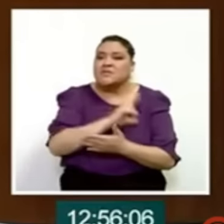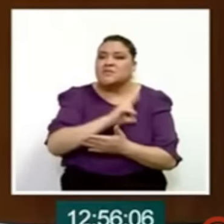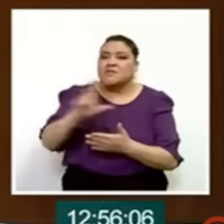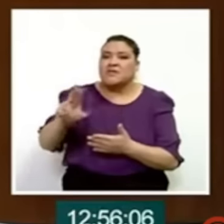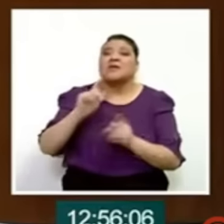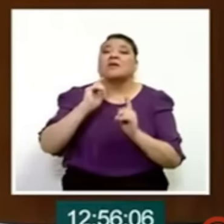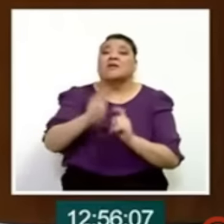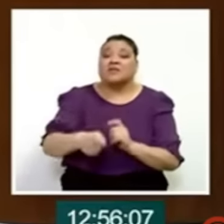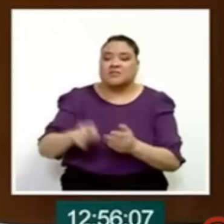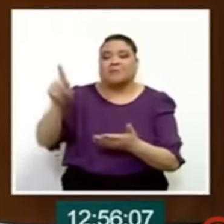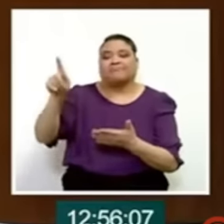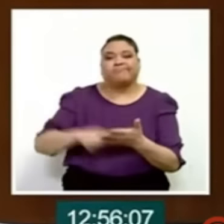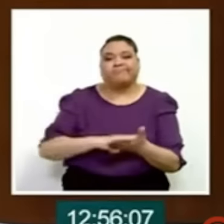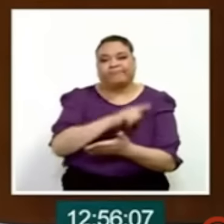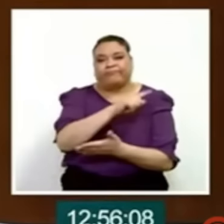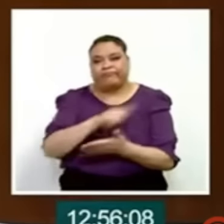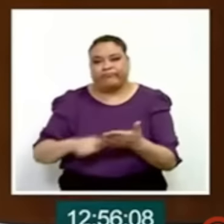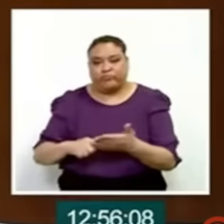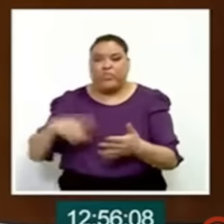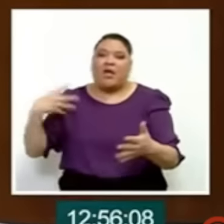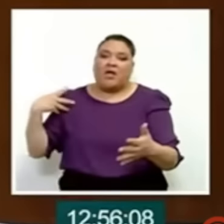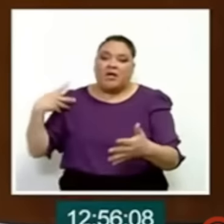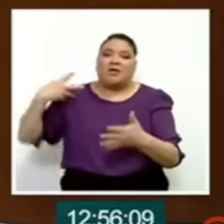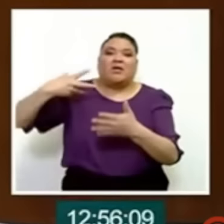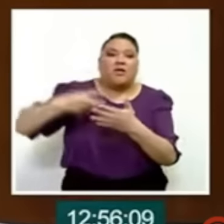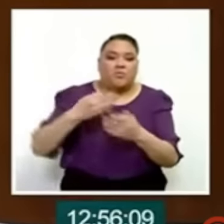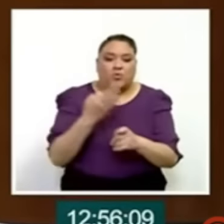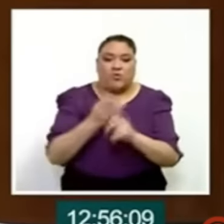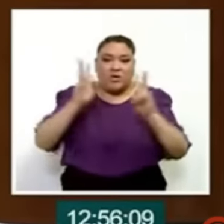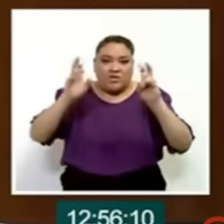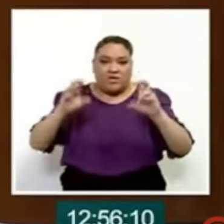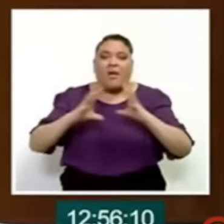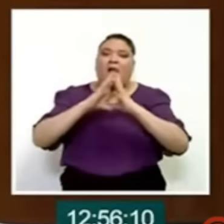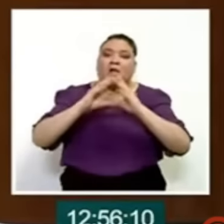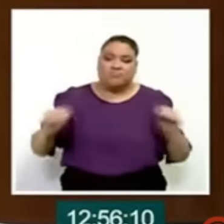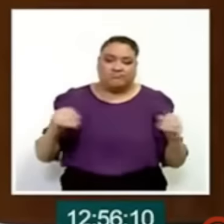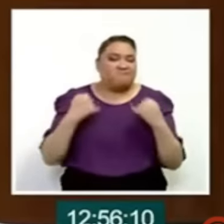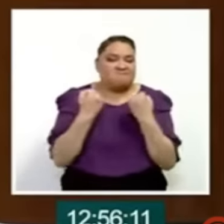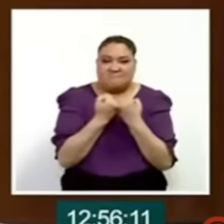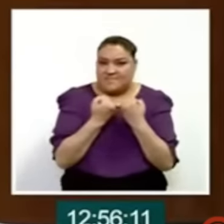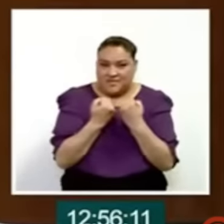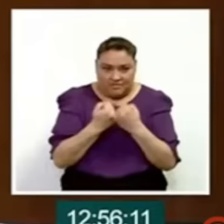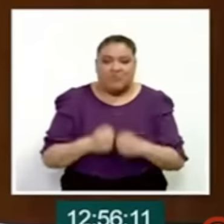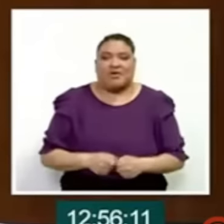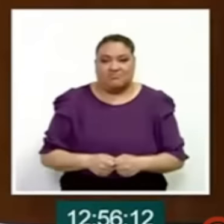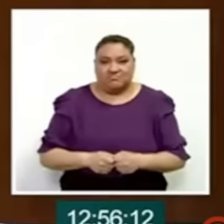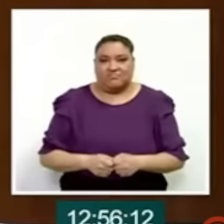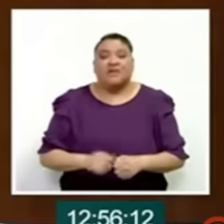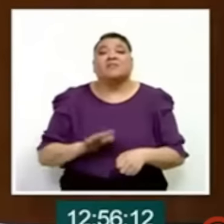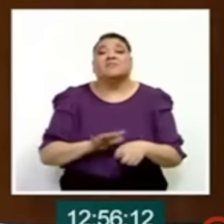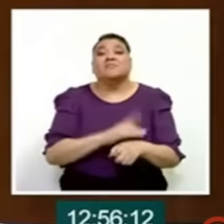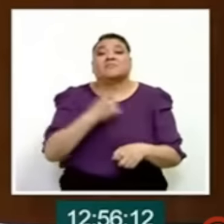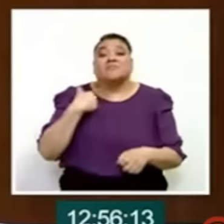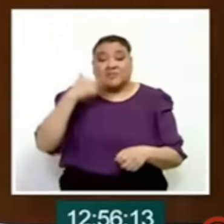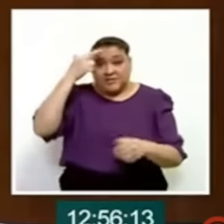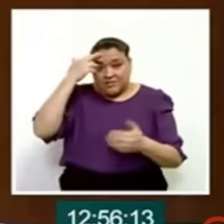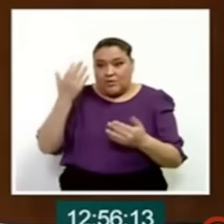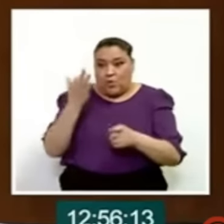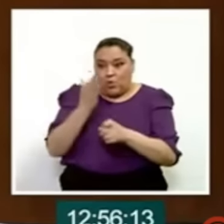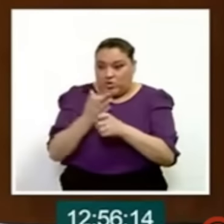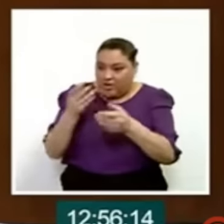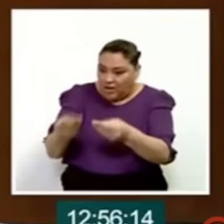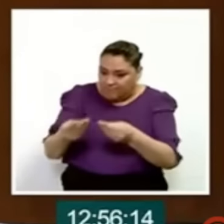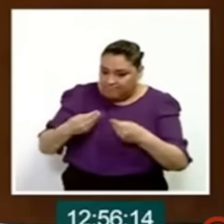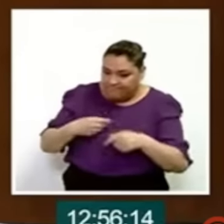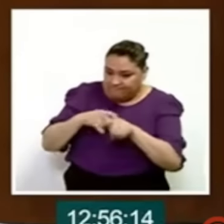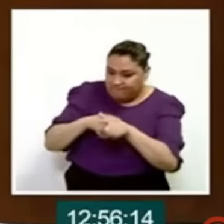Legalistas, y más bien pues iba a entrar, iba a tener clara la problemática de fondo y le iba a dar una solución conforme a derecho, que fue